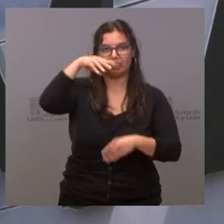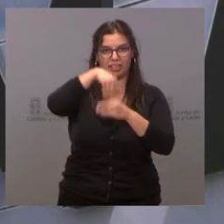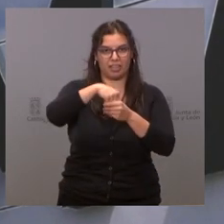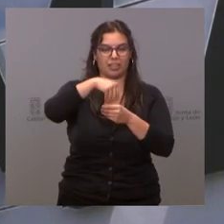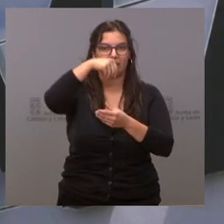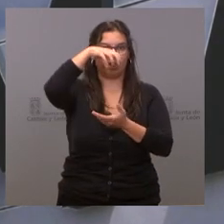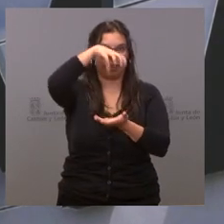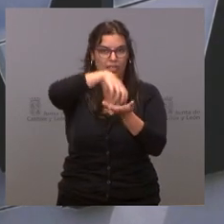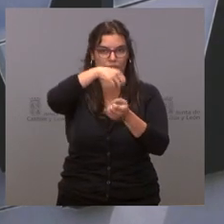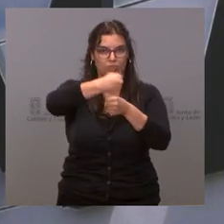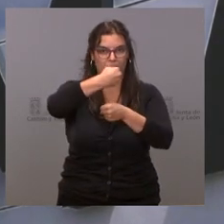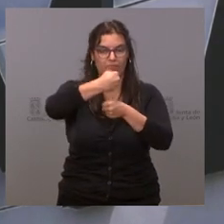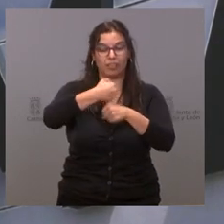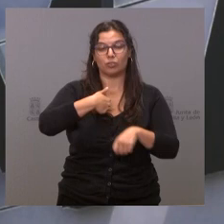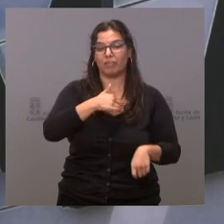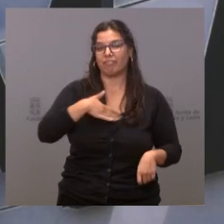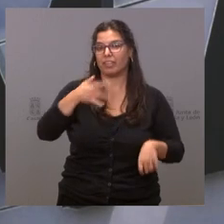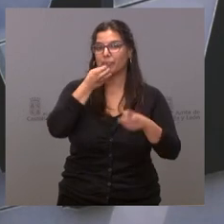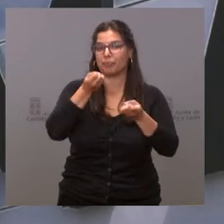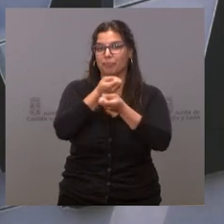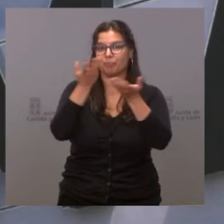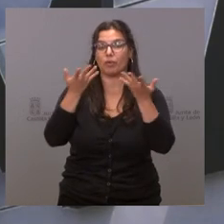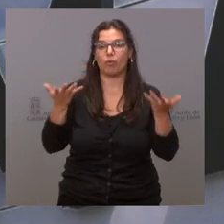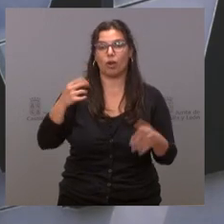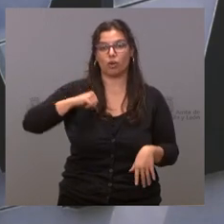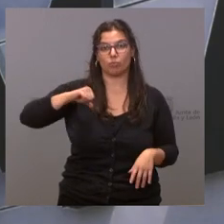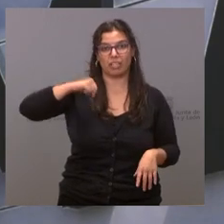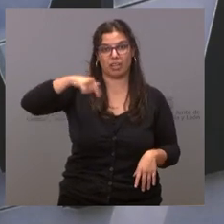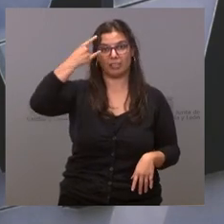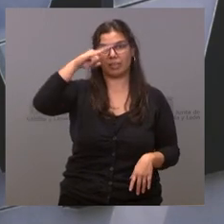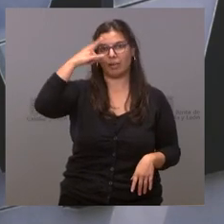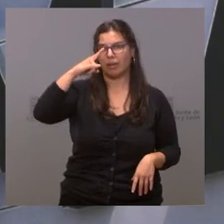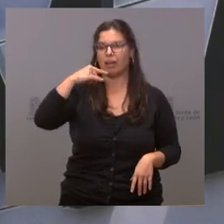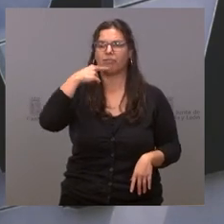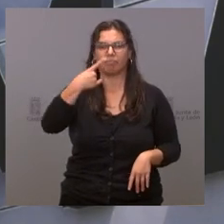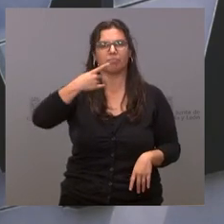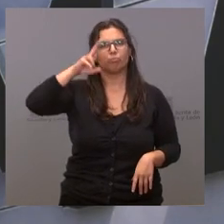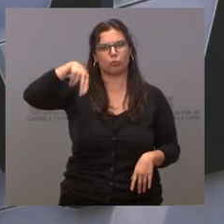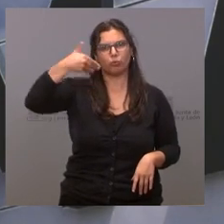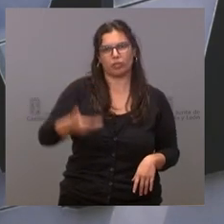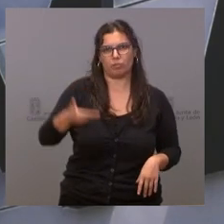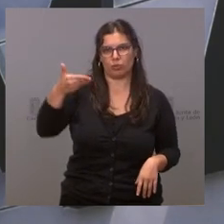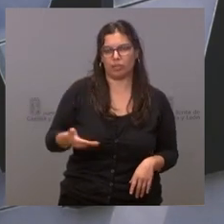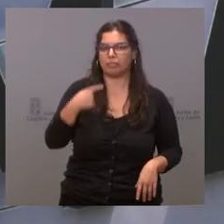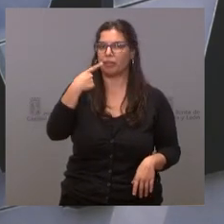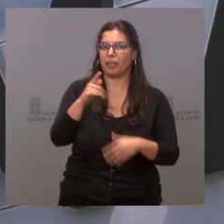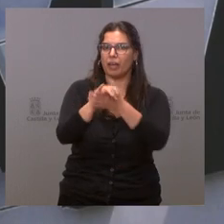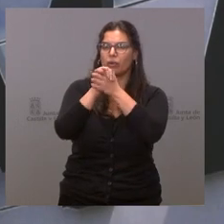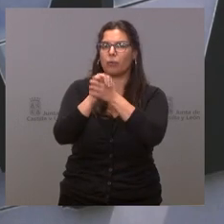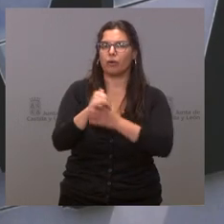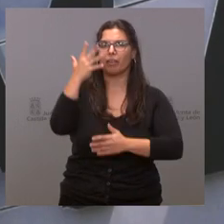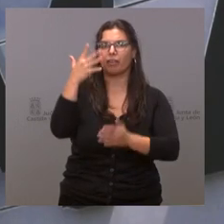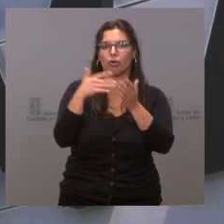yo lo que quiero es trasladar la importancia del hospital de salamanca enhorabuena a los 5.000